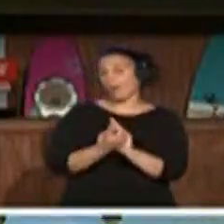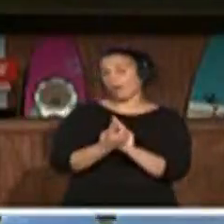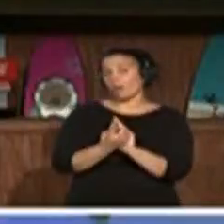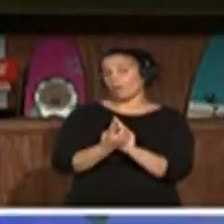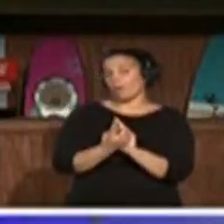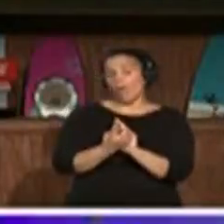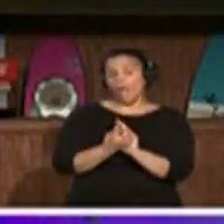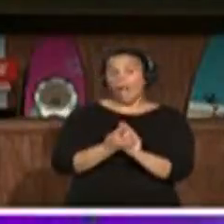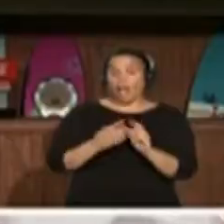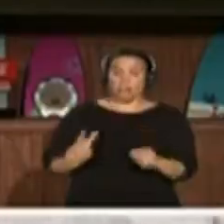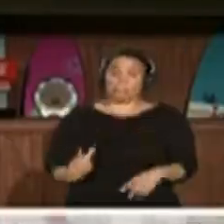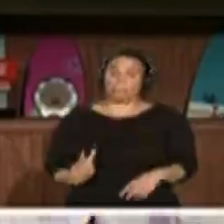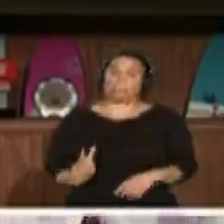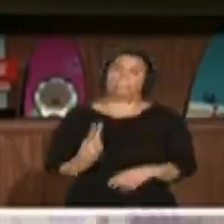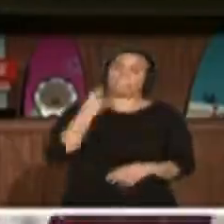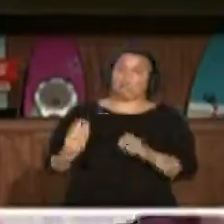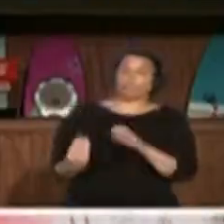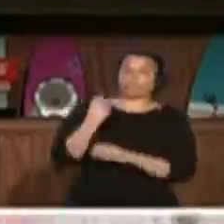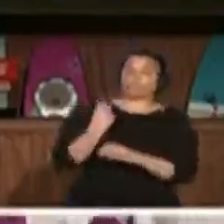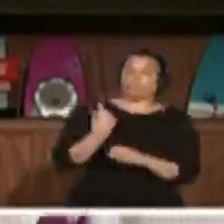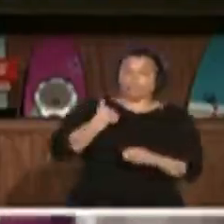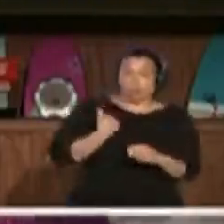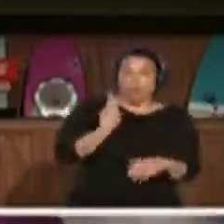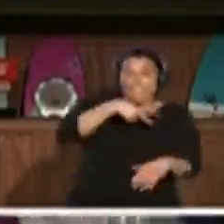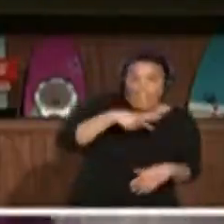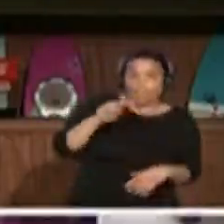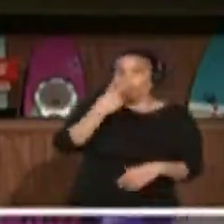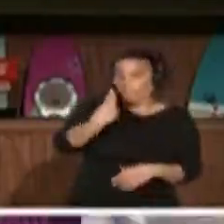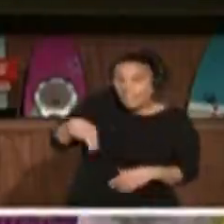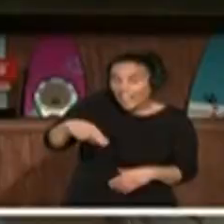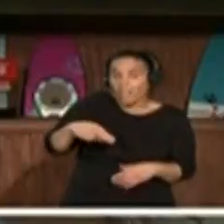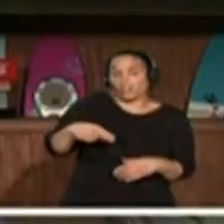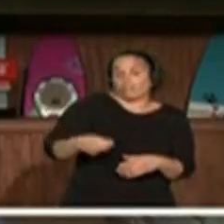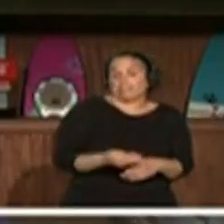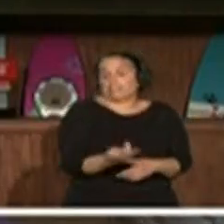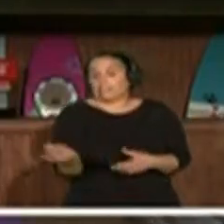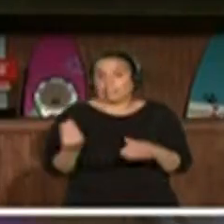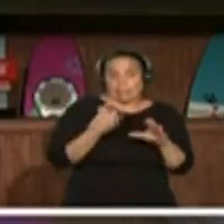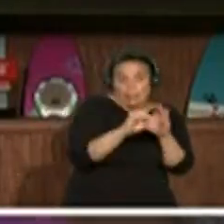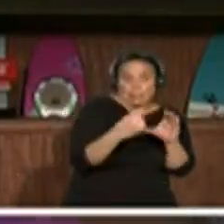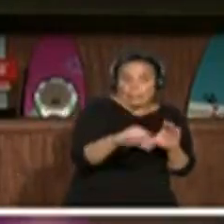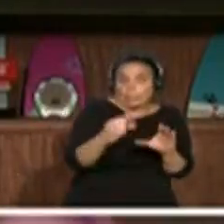mi nieto, mi viñedo. ¿Qué carajo? Que come